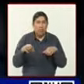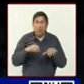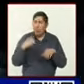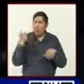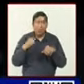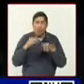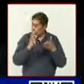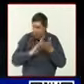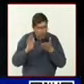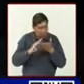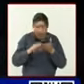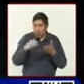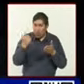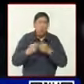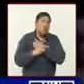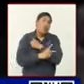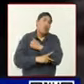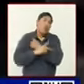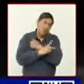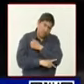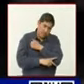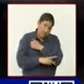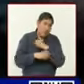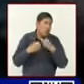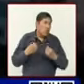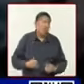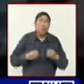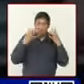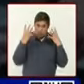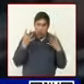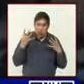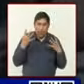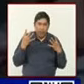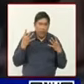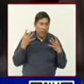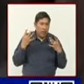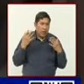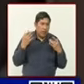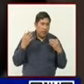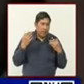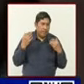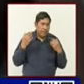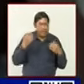otros en otros países, ¿no? Muchos de ellos son